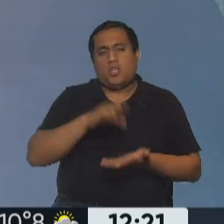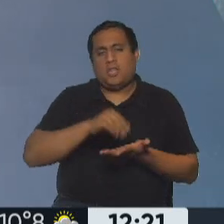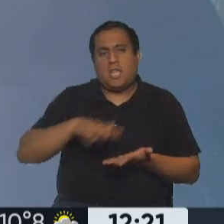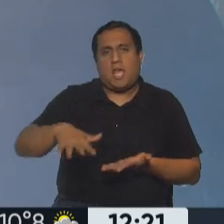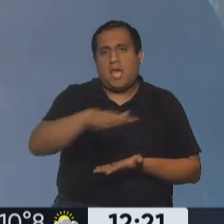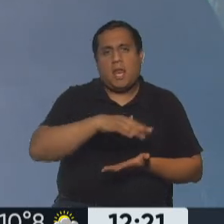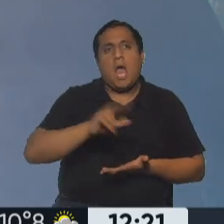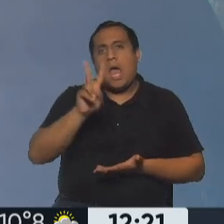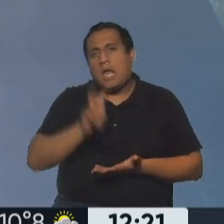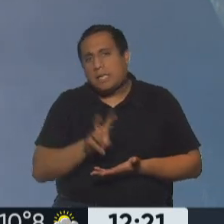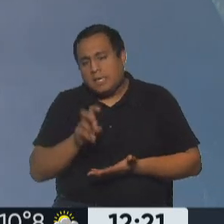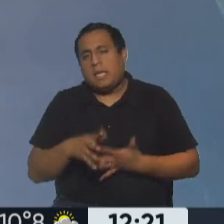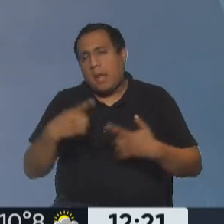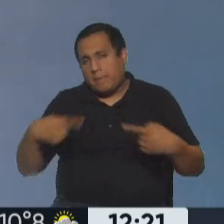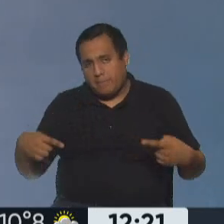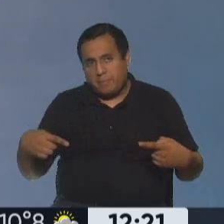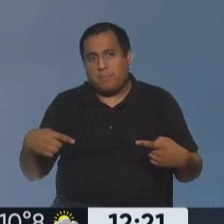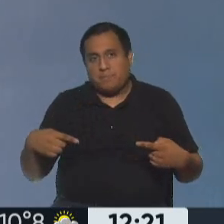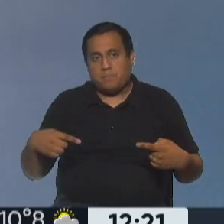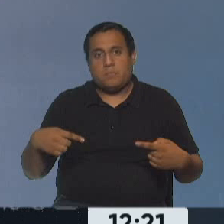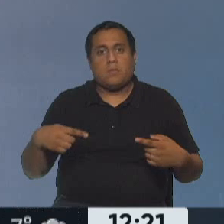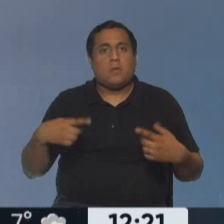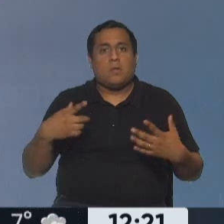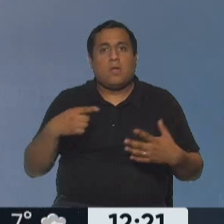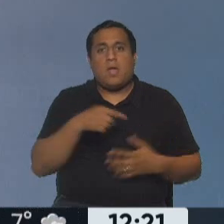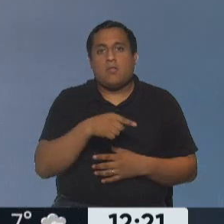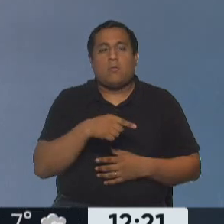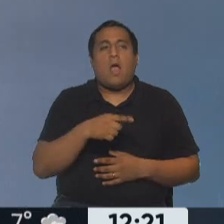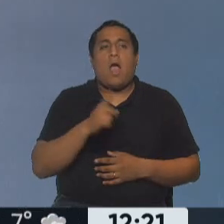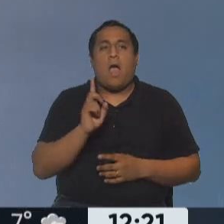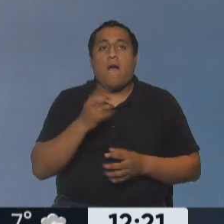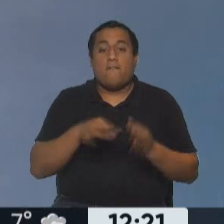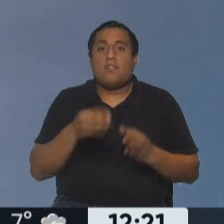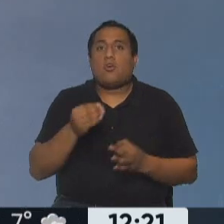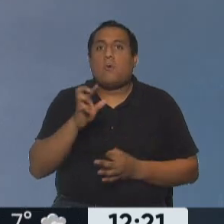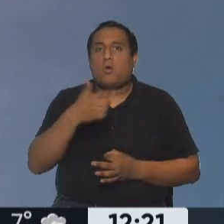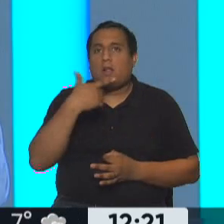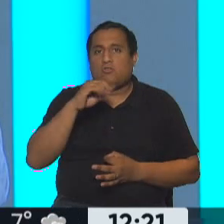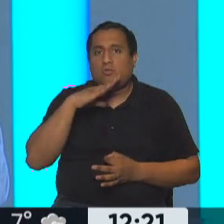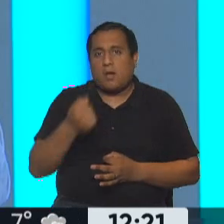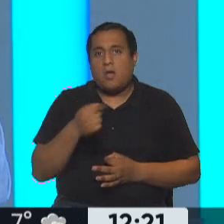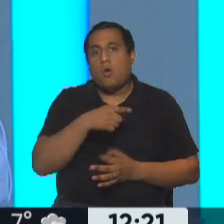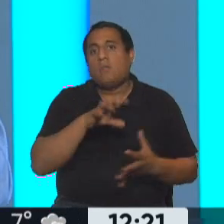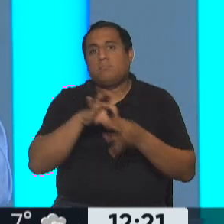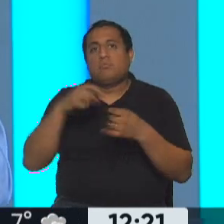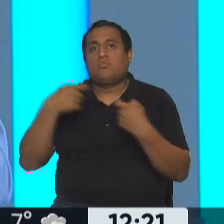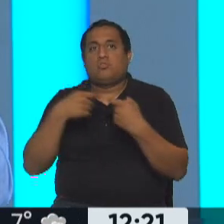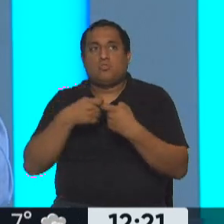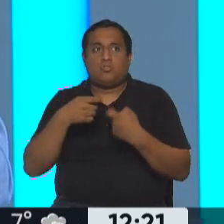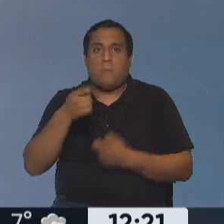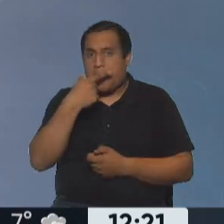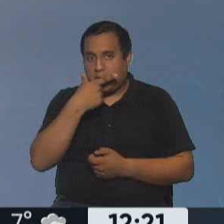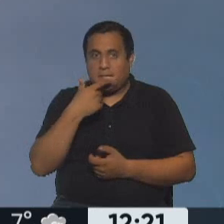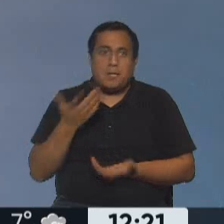que alquila, como decía Pedro, quizá como acopiador. Y poder vender con el dólar soja. Como socio de Macri. Porque bueno, Macri yo no quería nombrar a Macri,